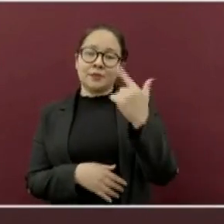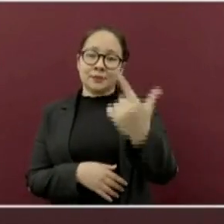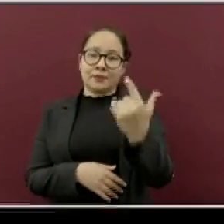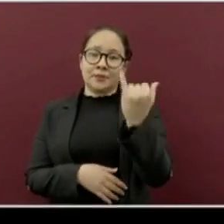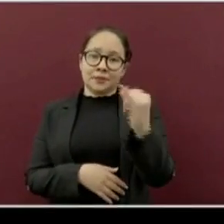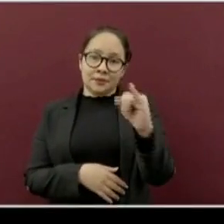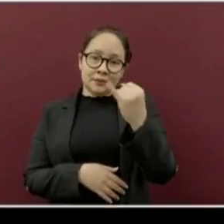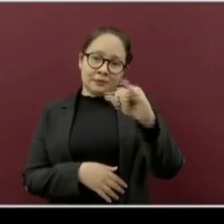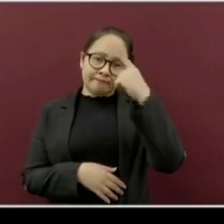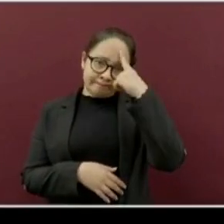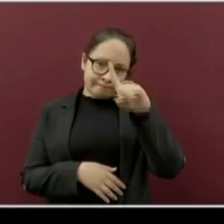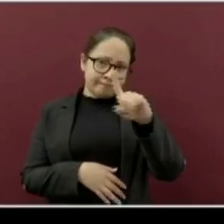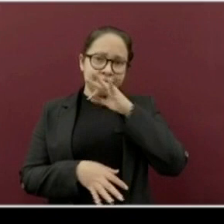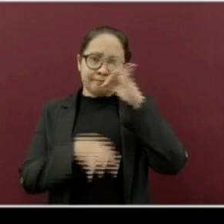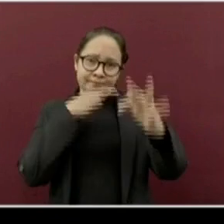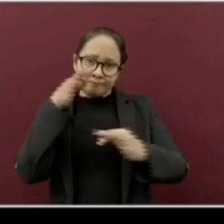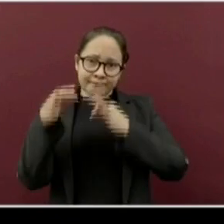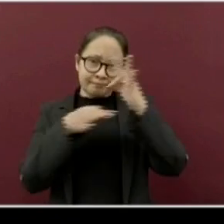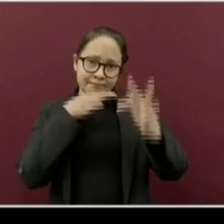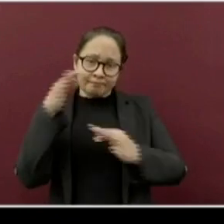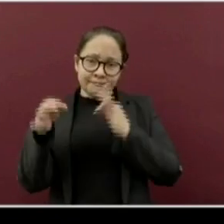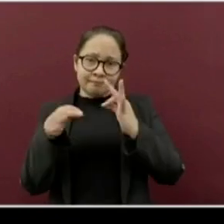para llevarles el informe número